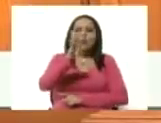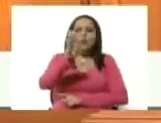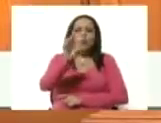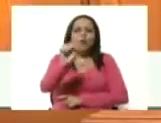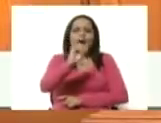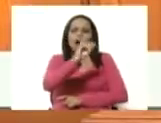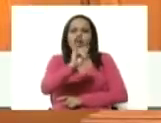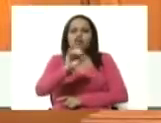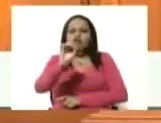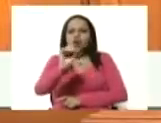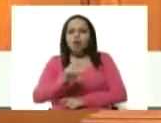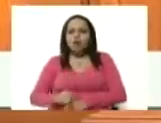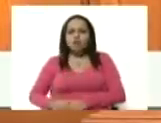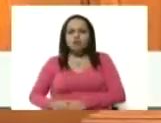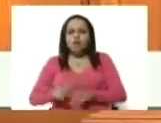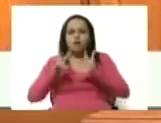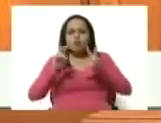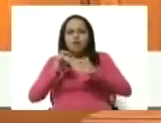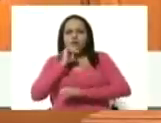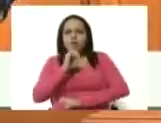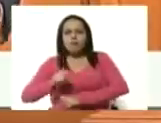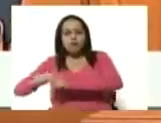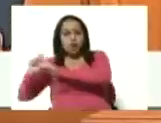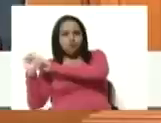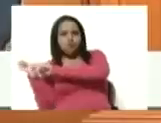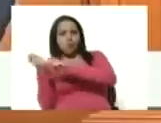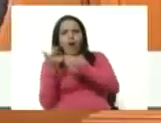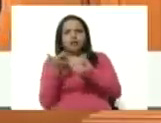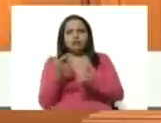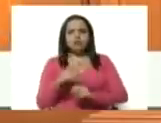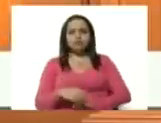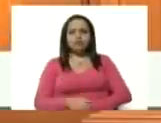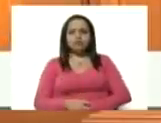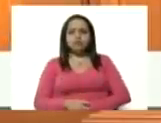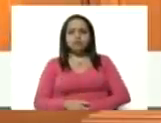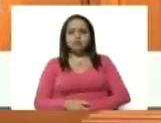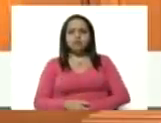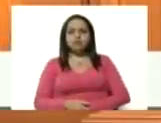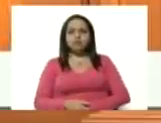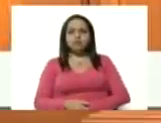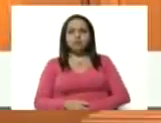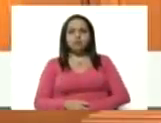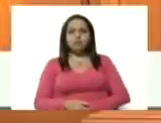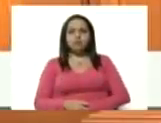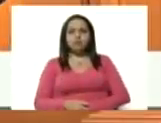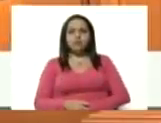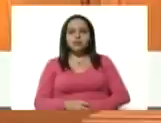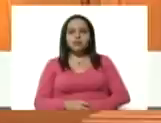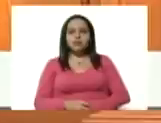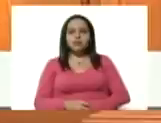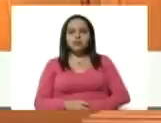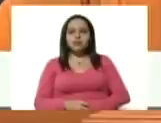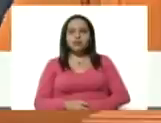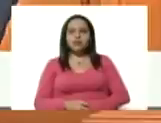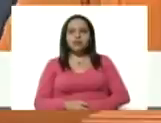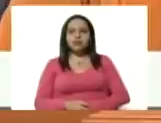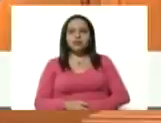O Ernesto Villegas, que sabe mucho de eso, aunque no está presente. Y lo que no sabe,